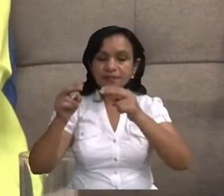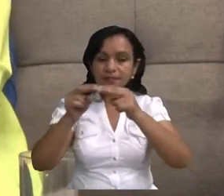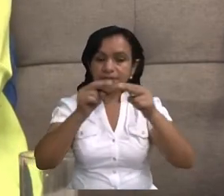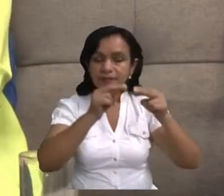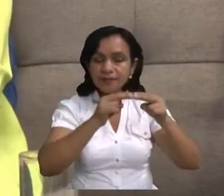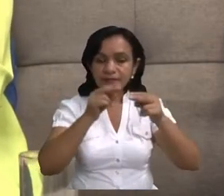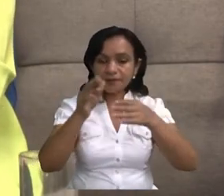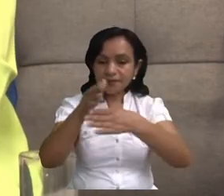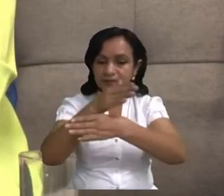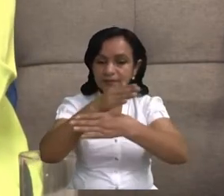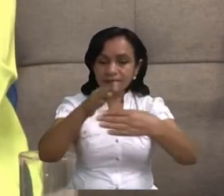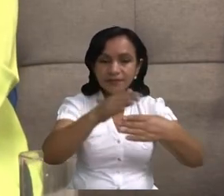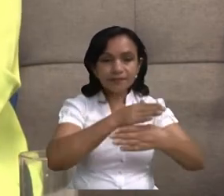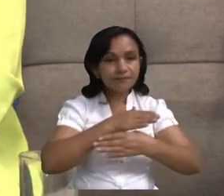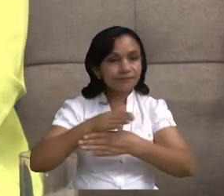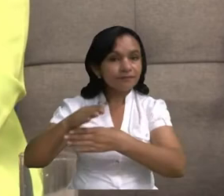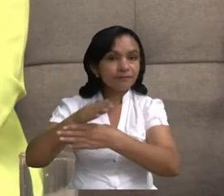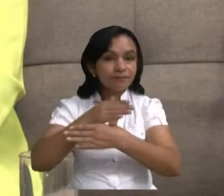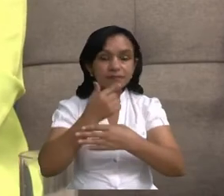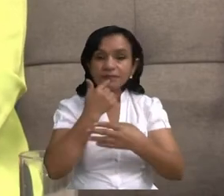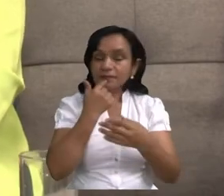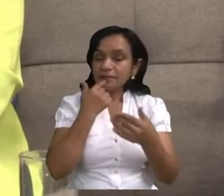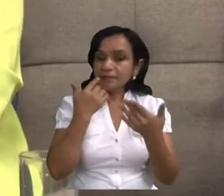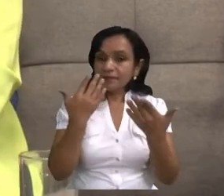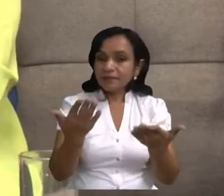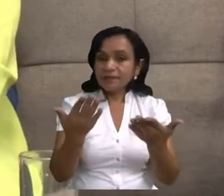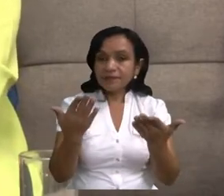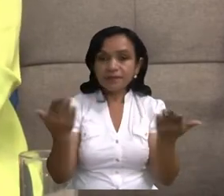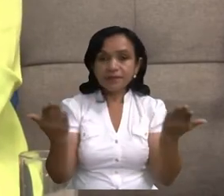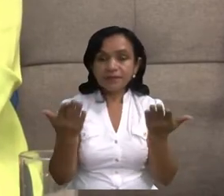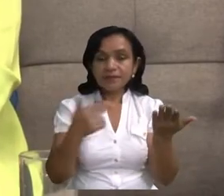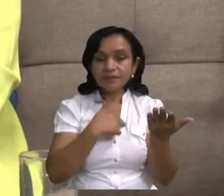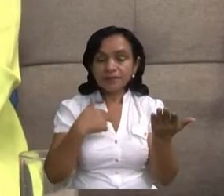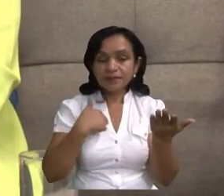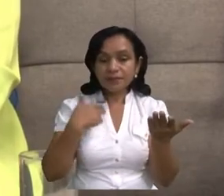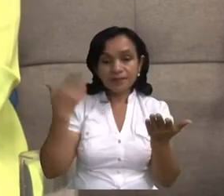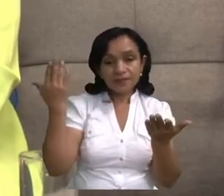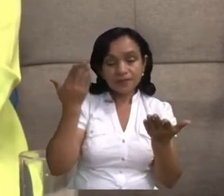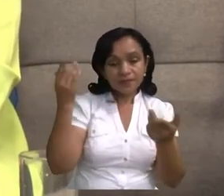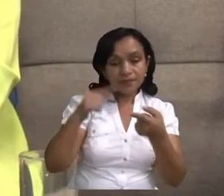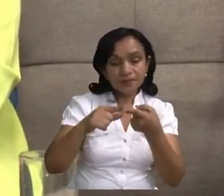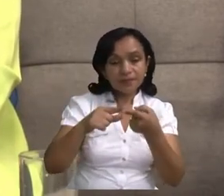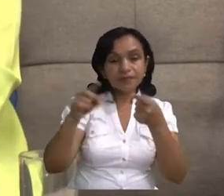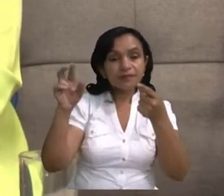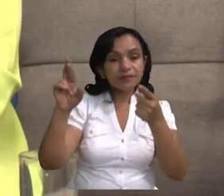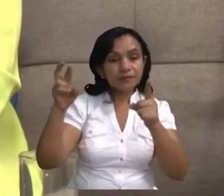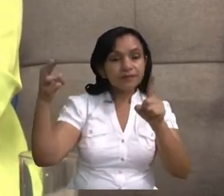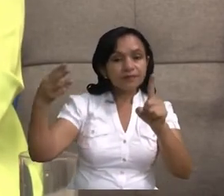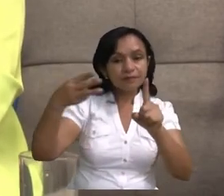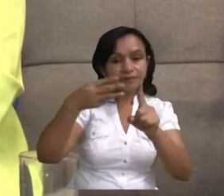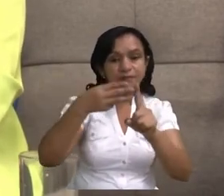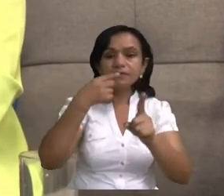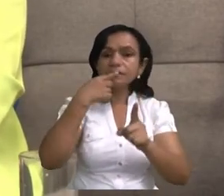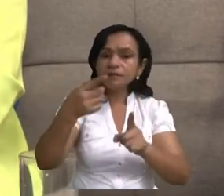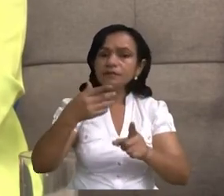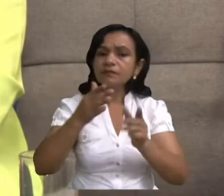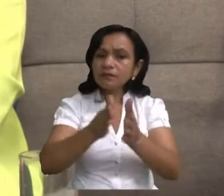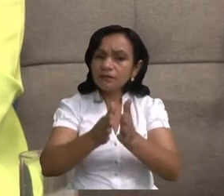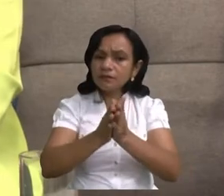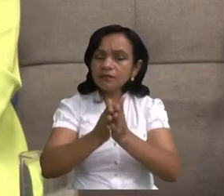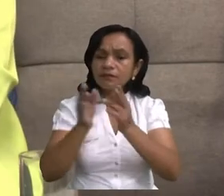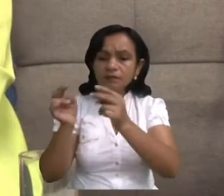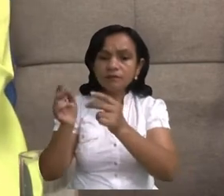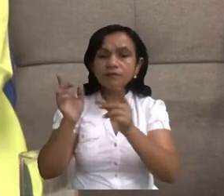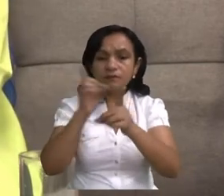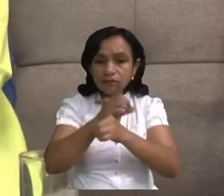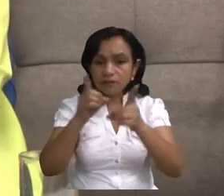los subsistemas, porque la CRE, la Conferencia Regional 2018, plantea esa necesidad de que haya una